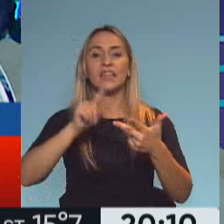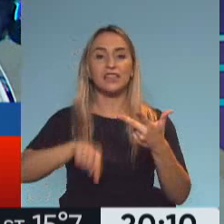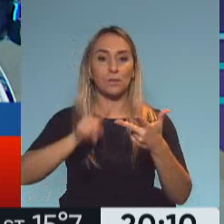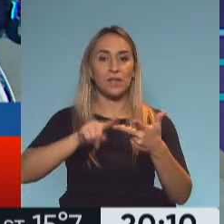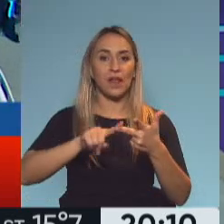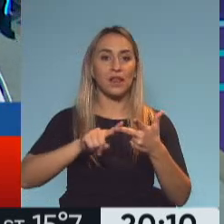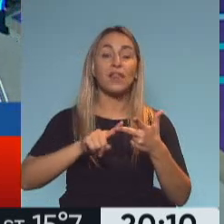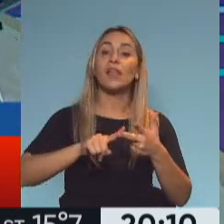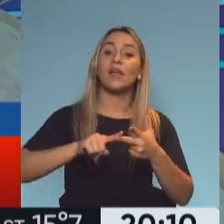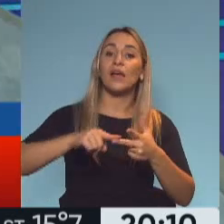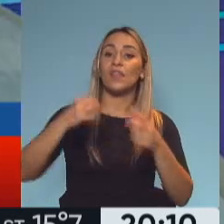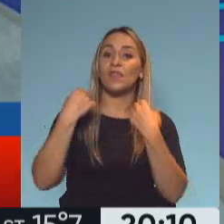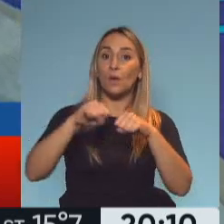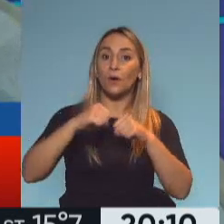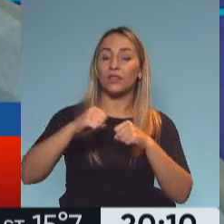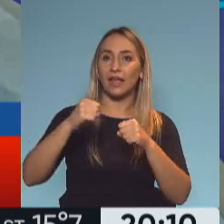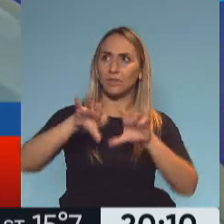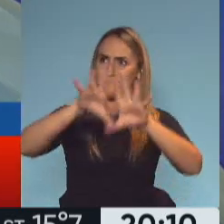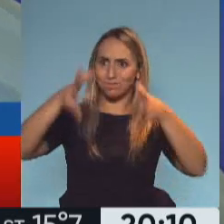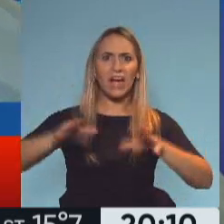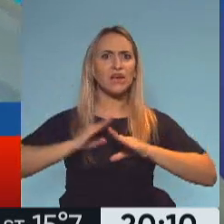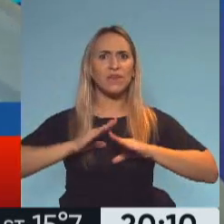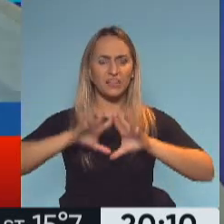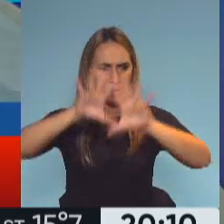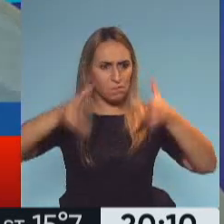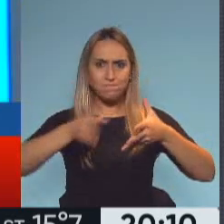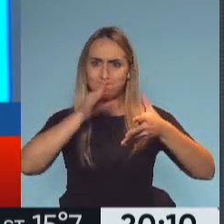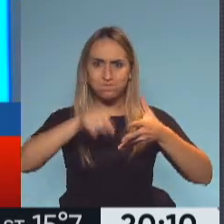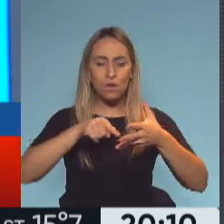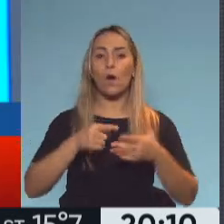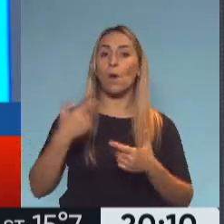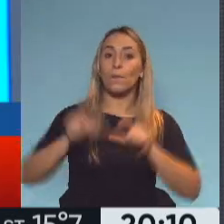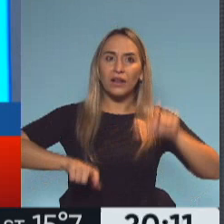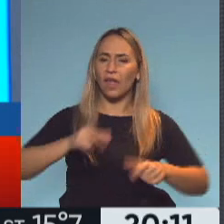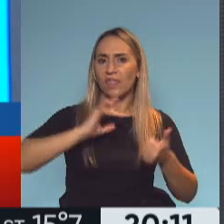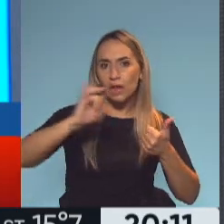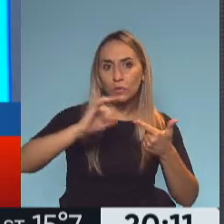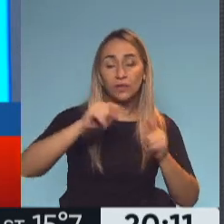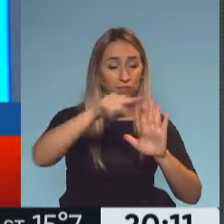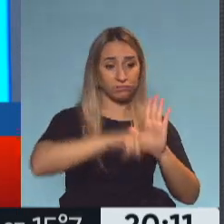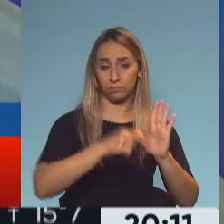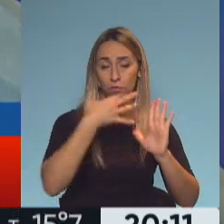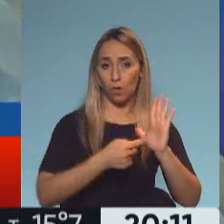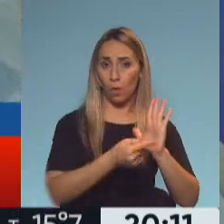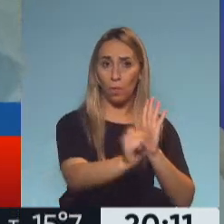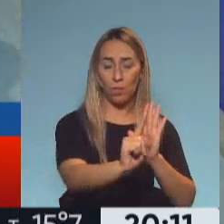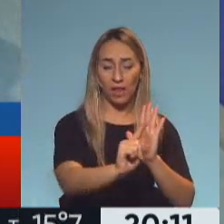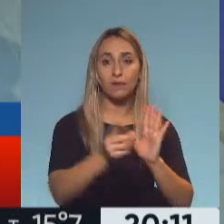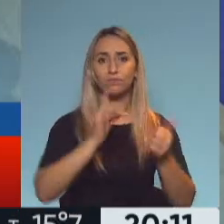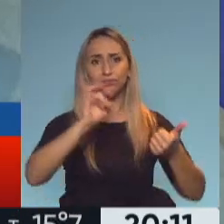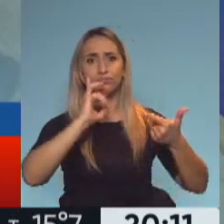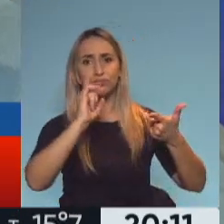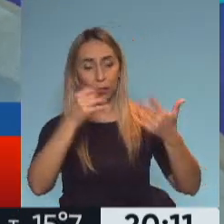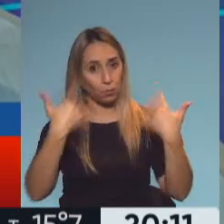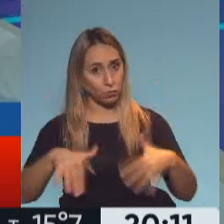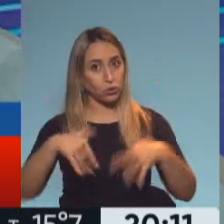deportes en lugares cerrados. Es decir, vecinos informan y denuncian que no se cumple las normativas. Hoy el vicejefe de gobierno porteño, Diego